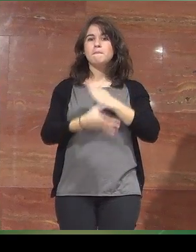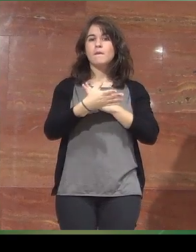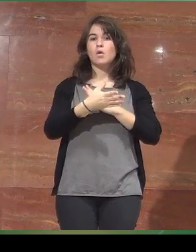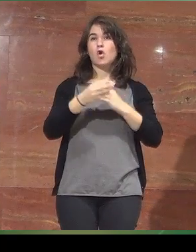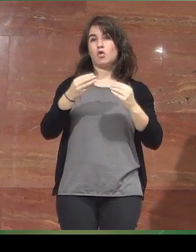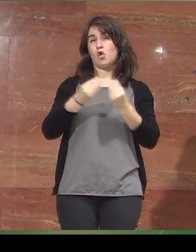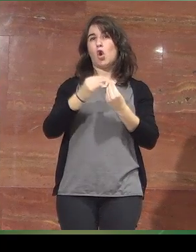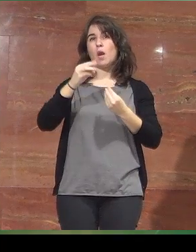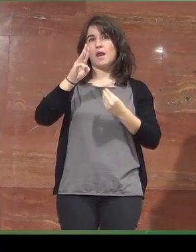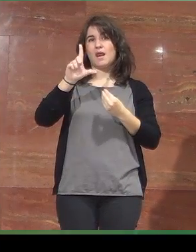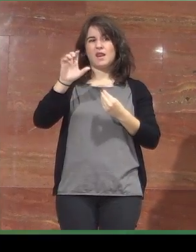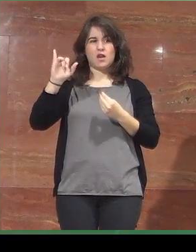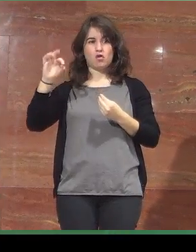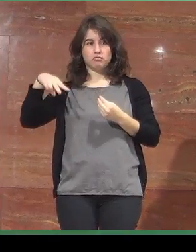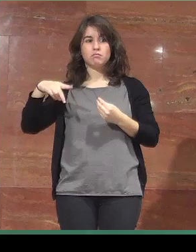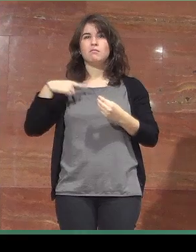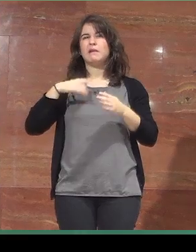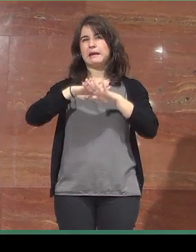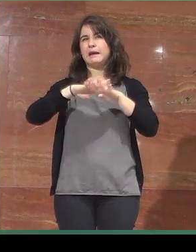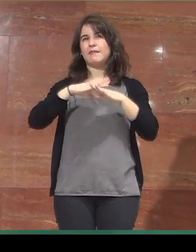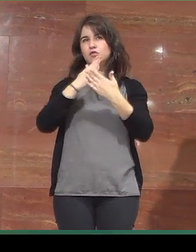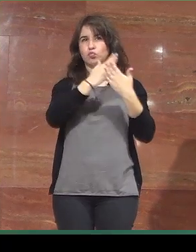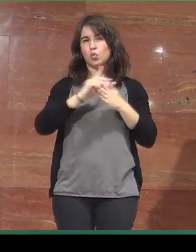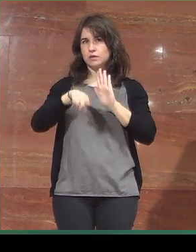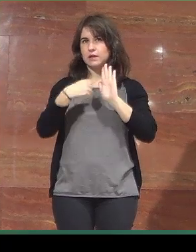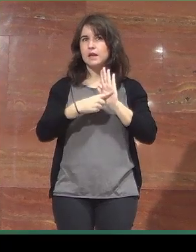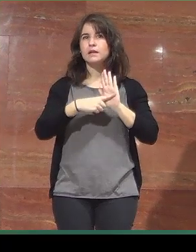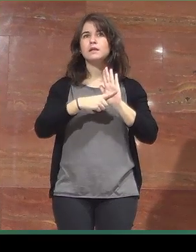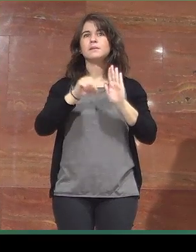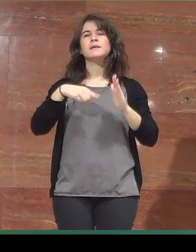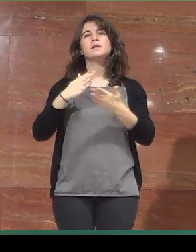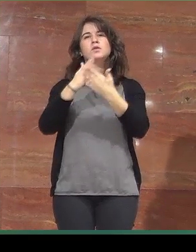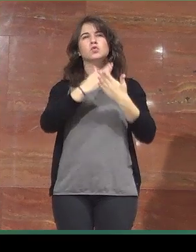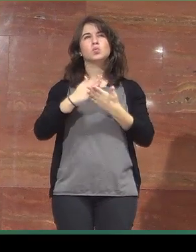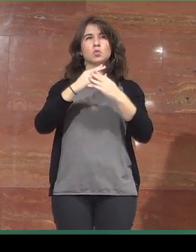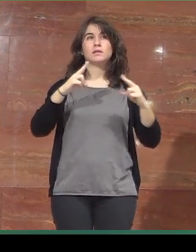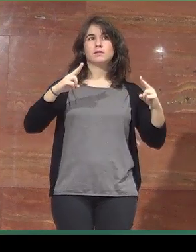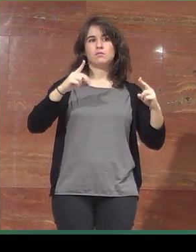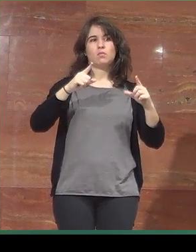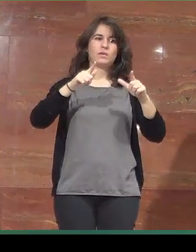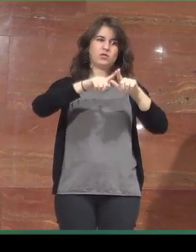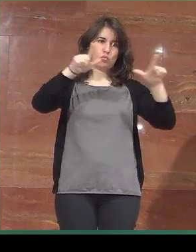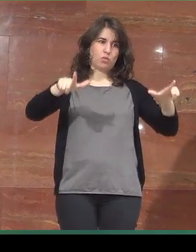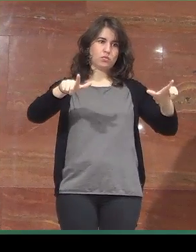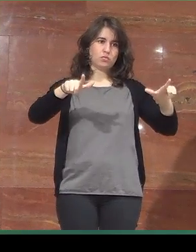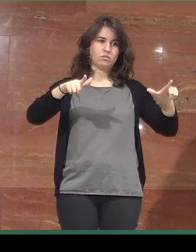y la red de estudios Integral, y cuenta con varios estudios, uno en París y otro en Zúrich.